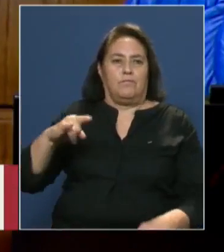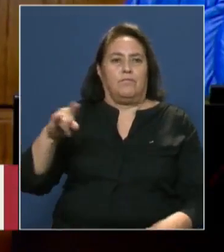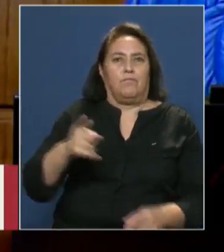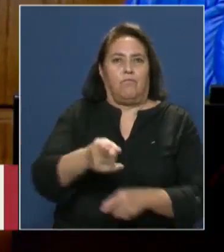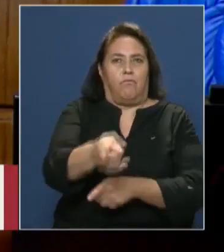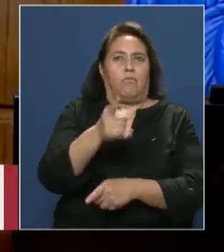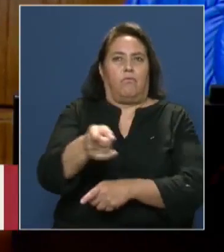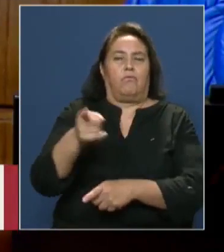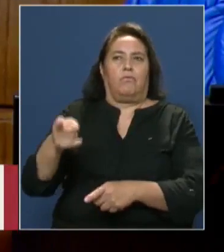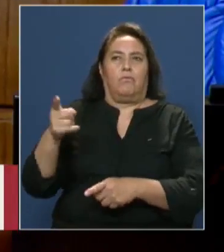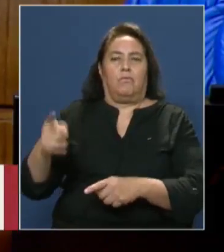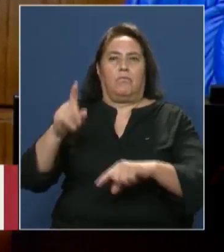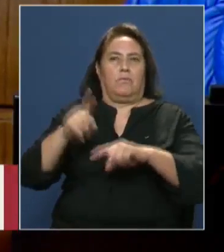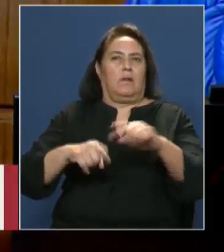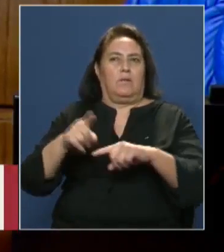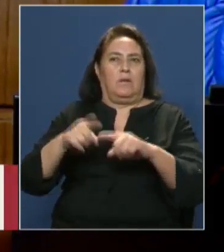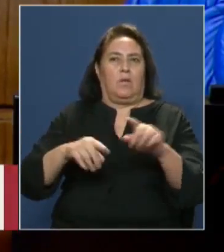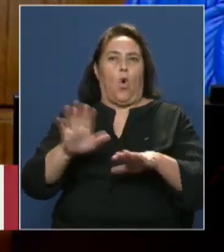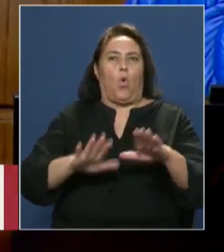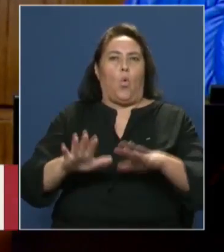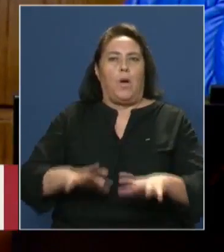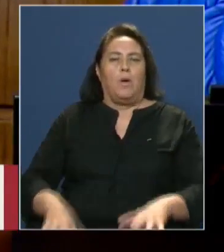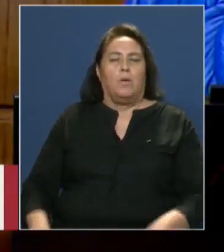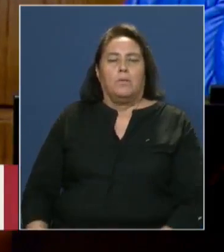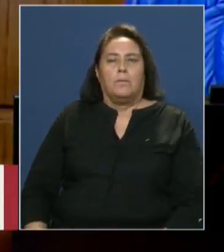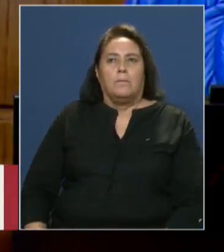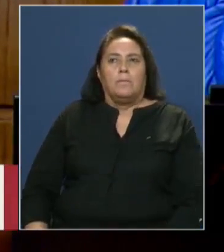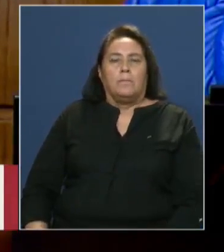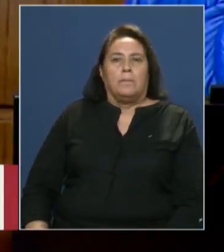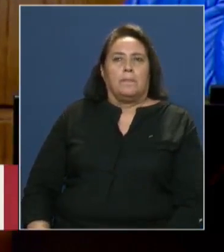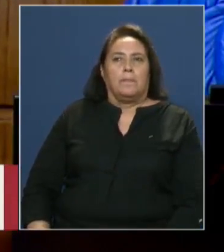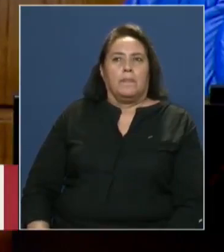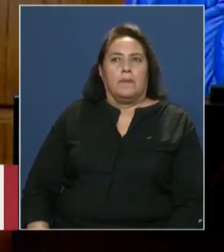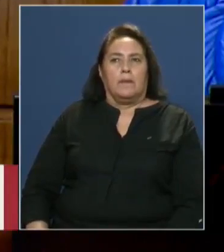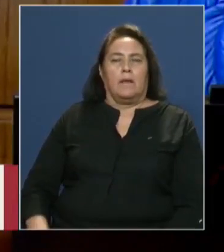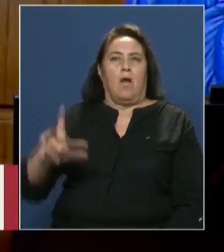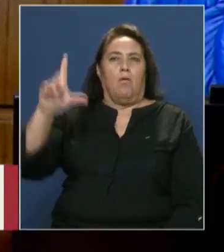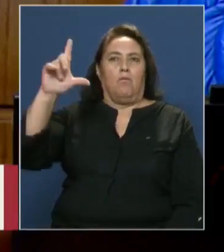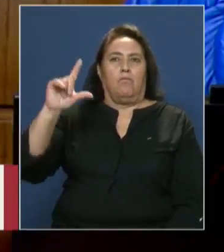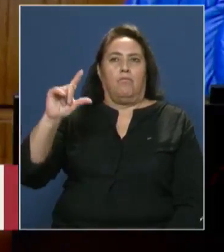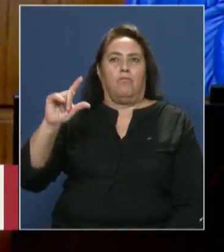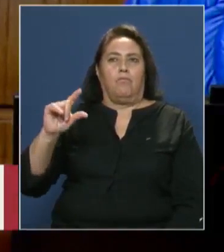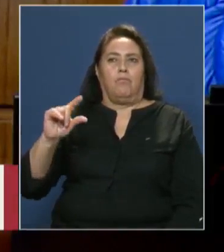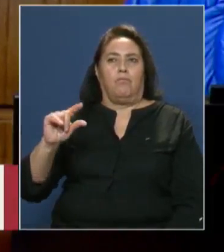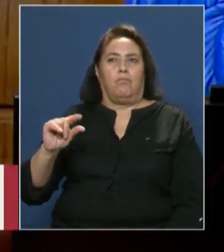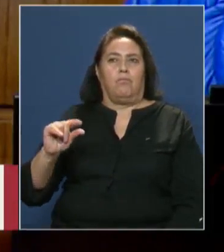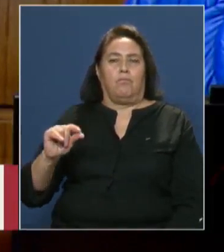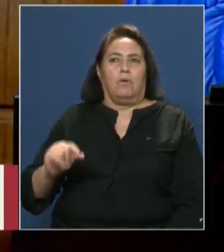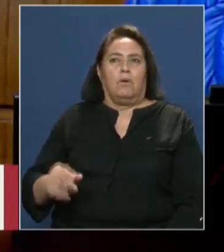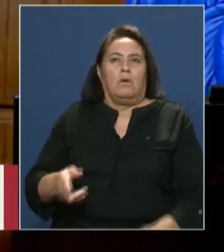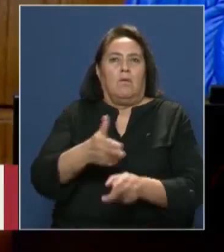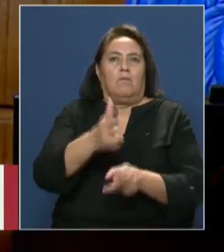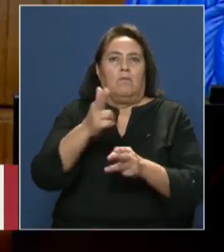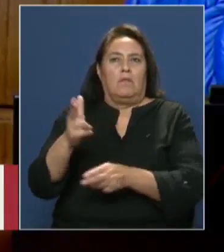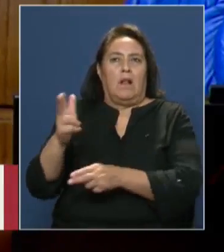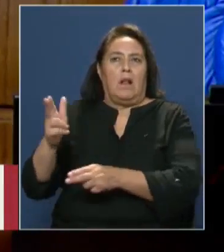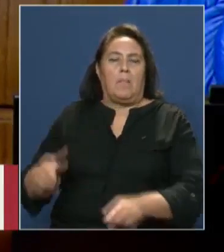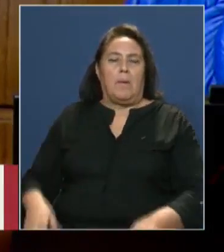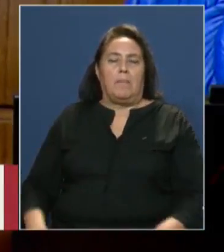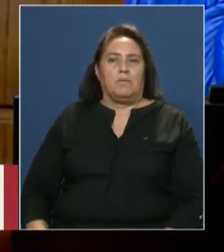los territorios ocupados. C, la reducción progresiva y proporcional del armamento